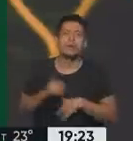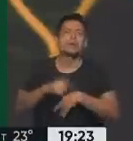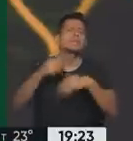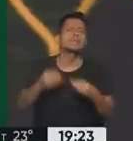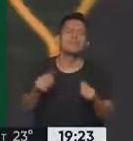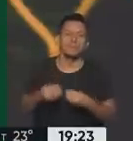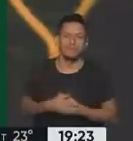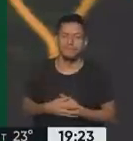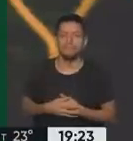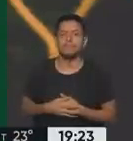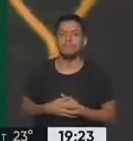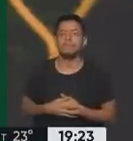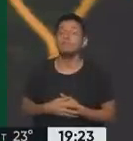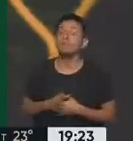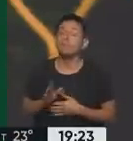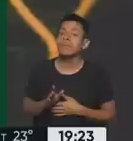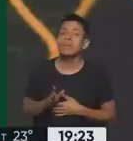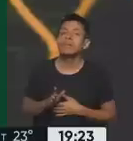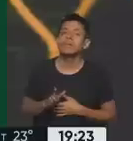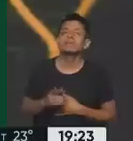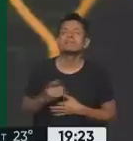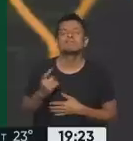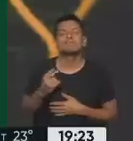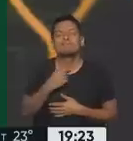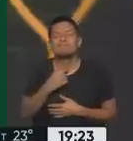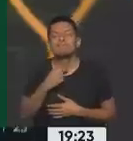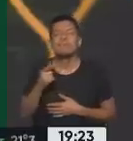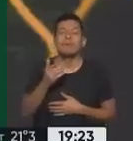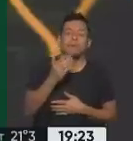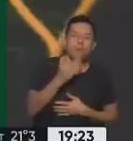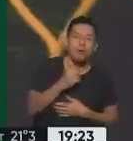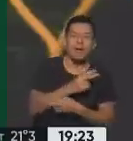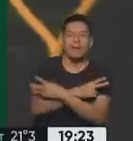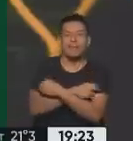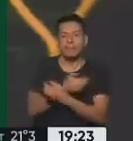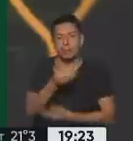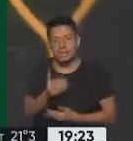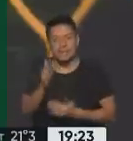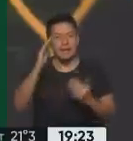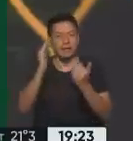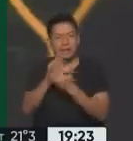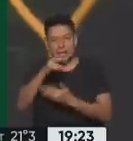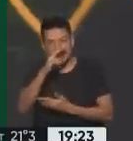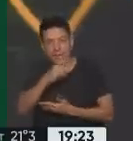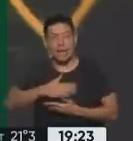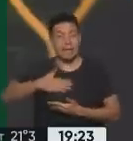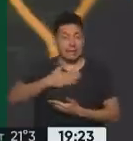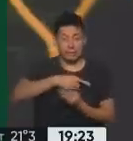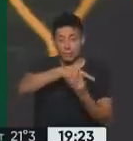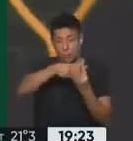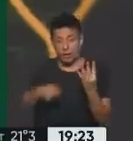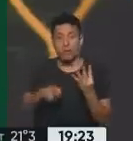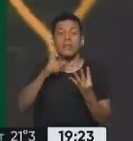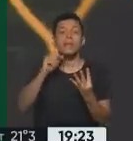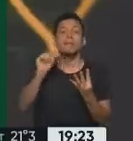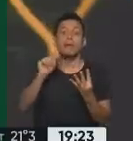cada uno de los partidos. Pero la idea original es que Boca, Defensa y Justicia, Estudiantes de La Plata, Argentinos Juniors juegan el día